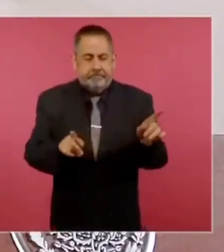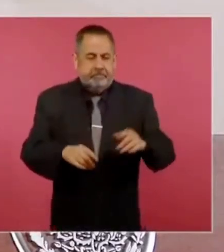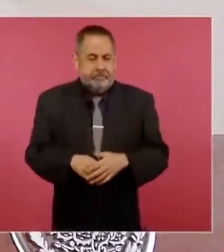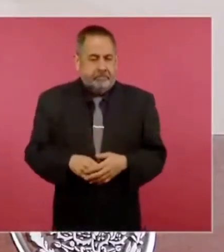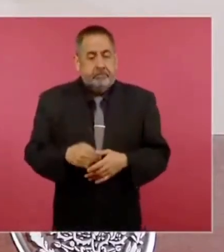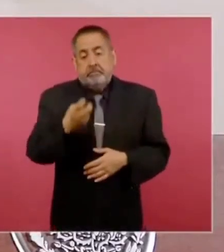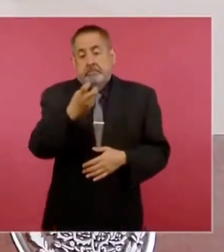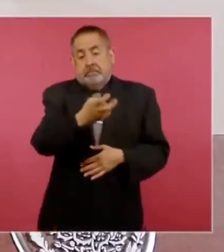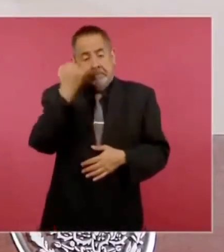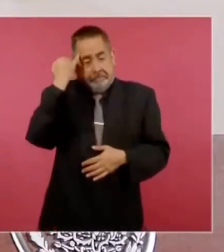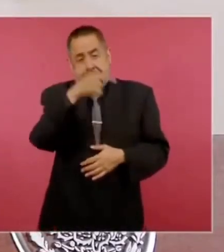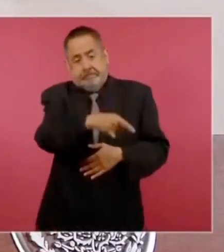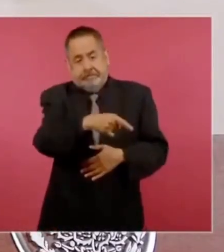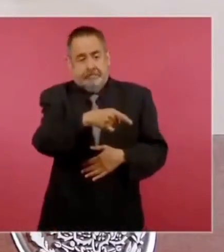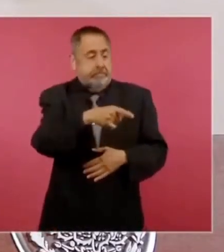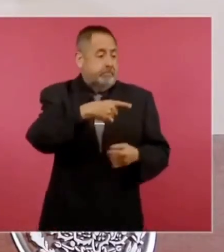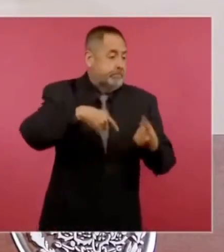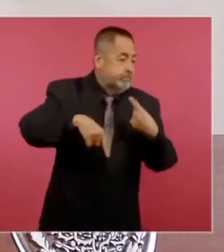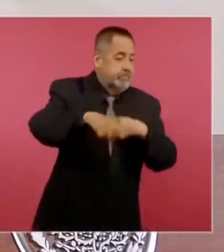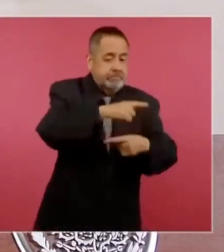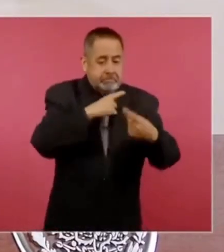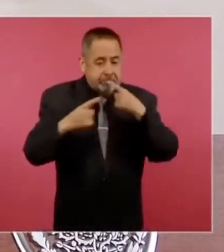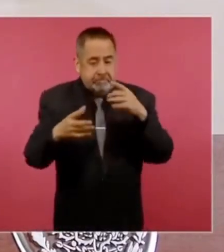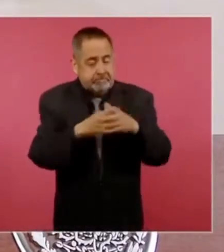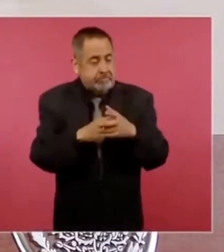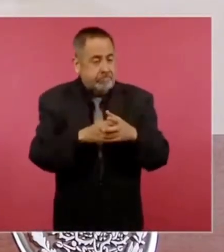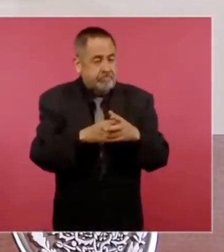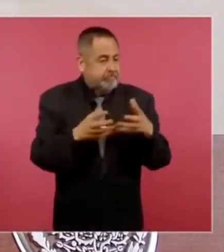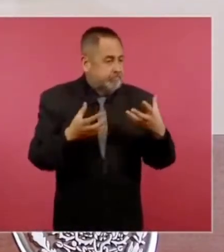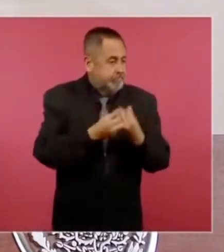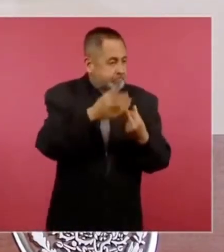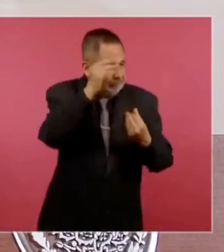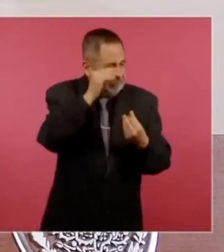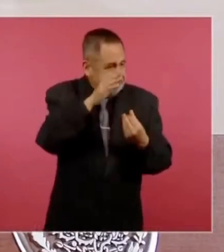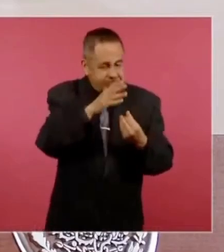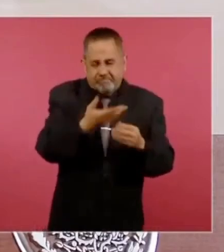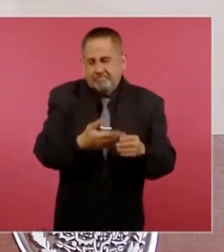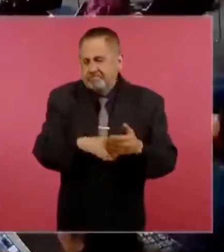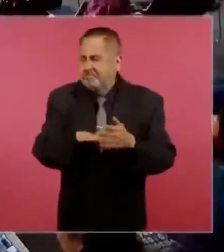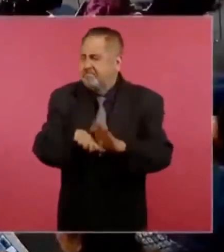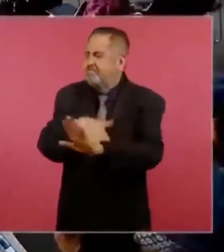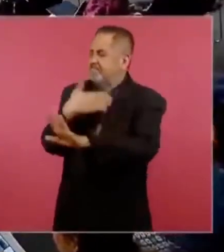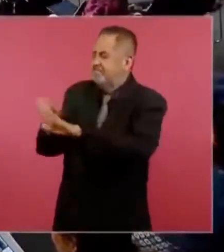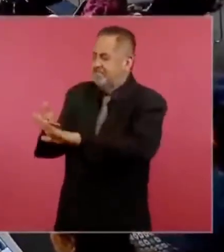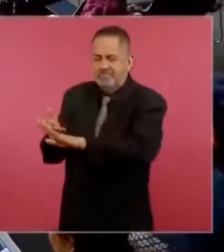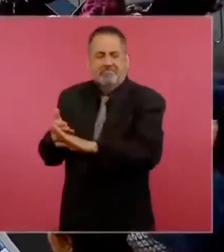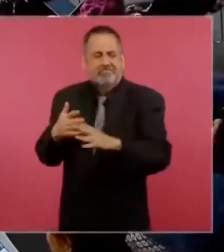prevaleció y comenzaron con la guerra sucia. En ese entonces